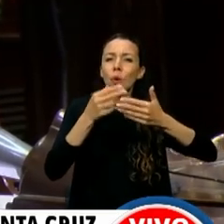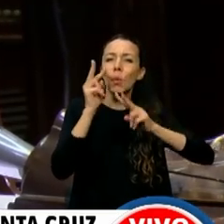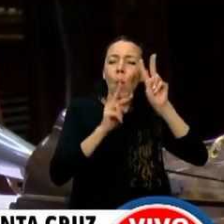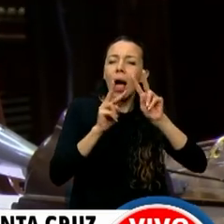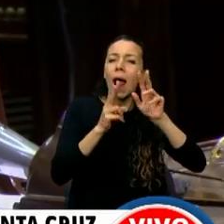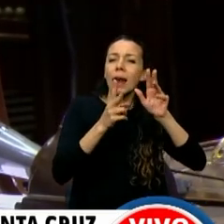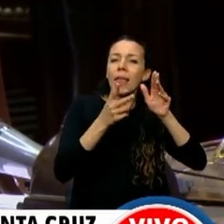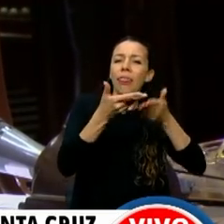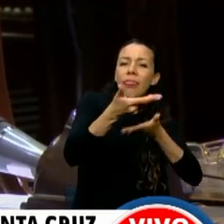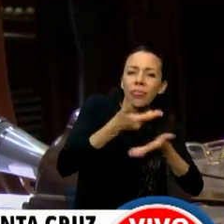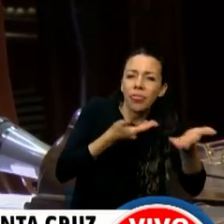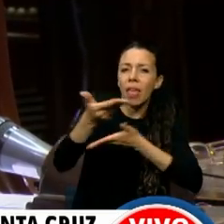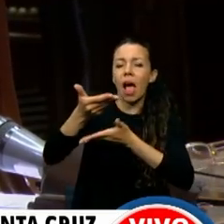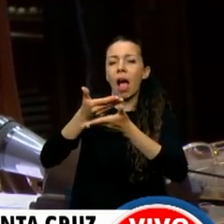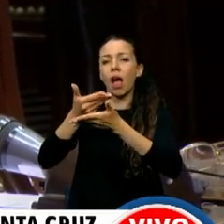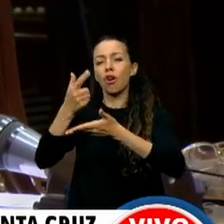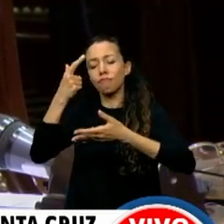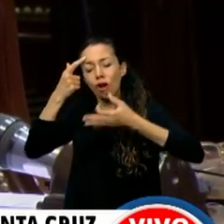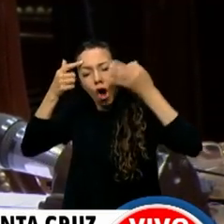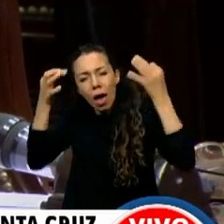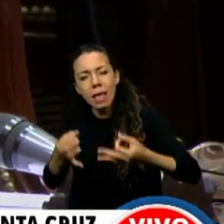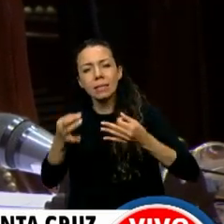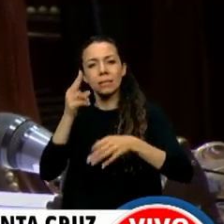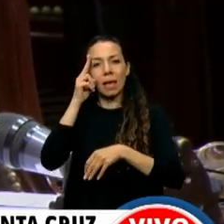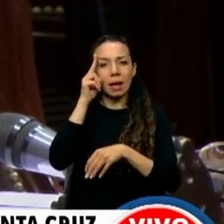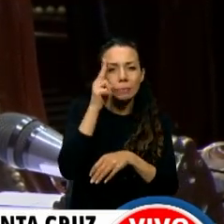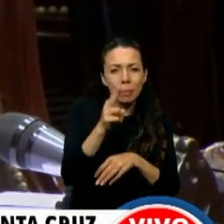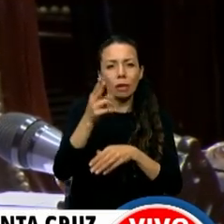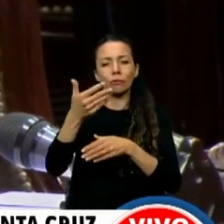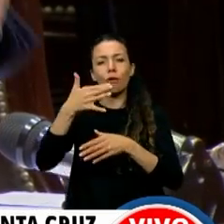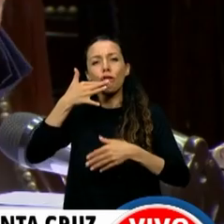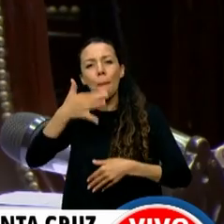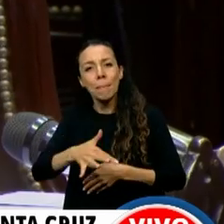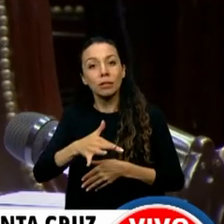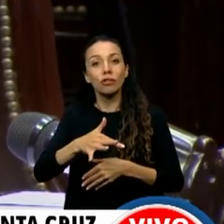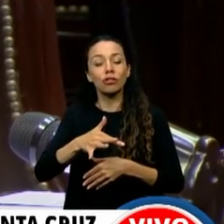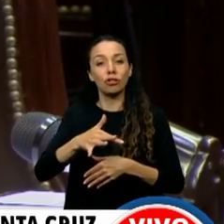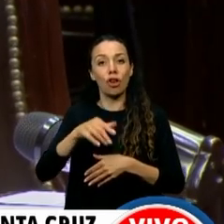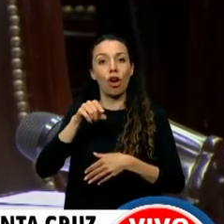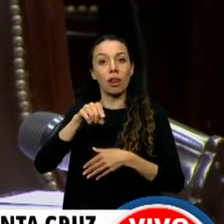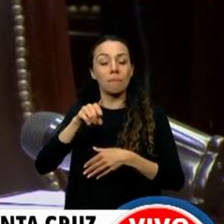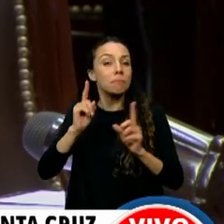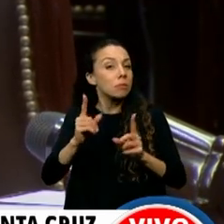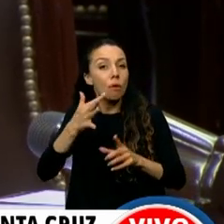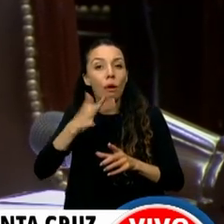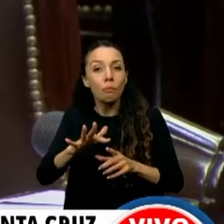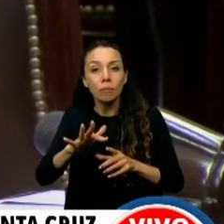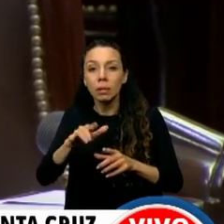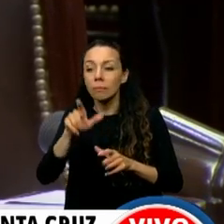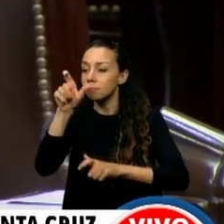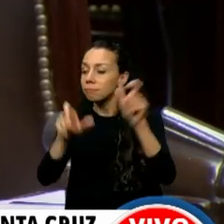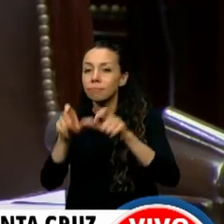coherencia del respeto de la comprensión de la comprensión hacia los argentinos